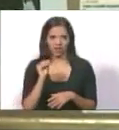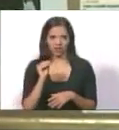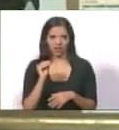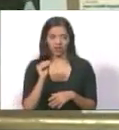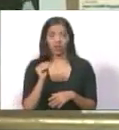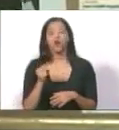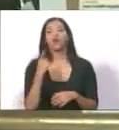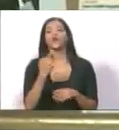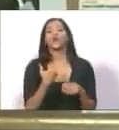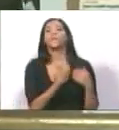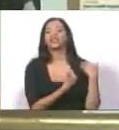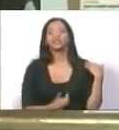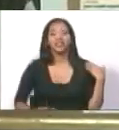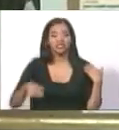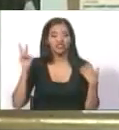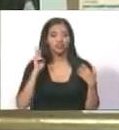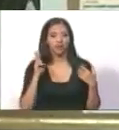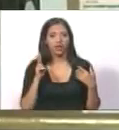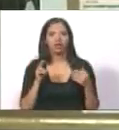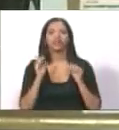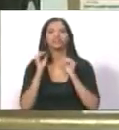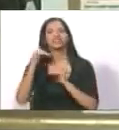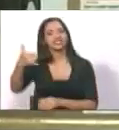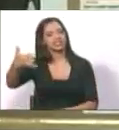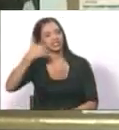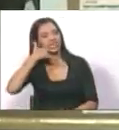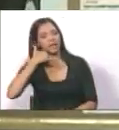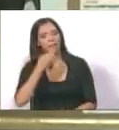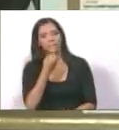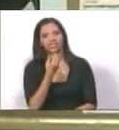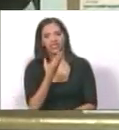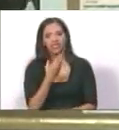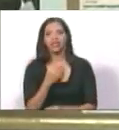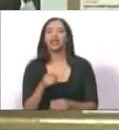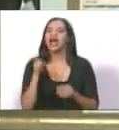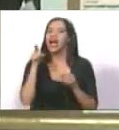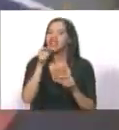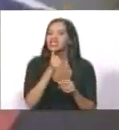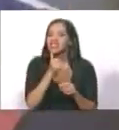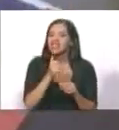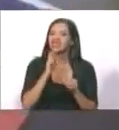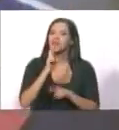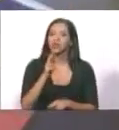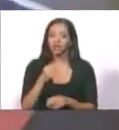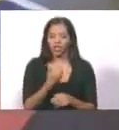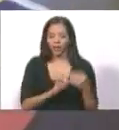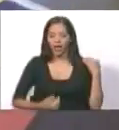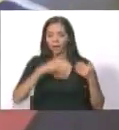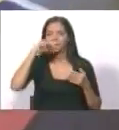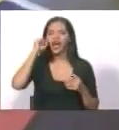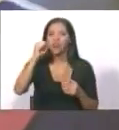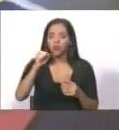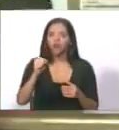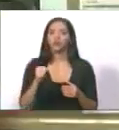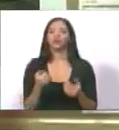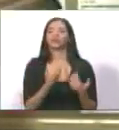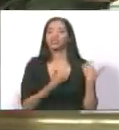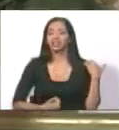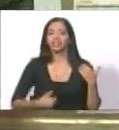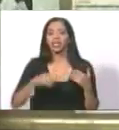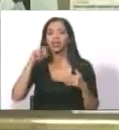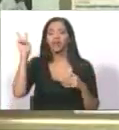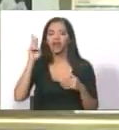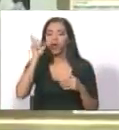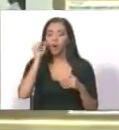un presidente en Venezuela, llame a Miraflores, que ahí está Nicolás Maduro Moros, presidente de los venezolanos y las venezolanas,